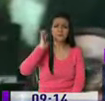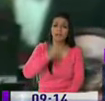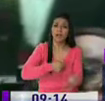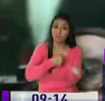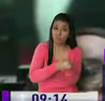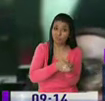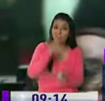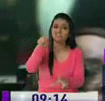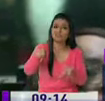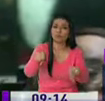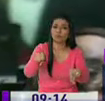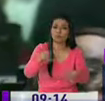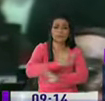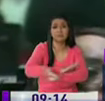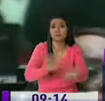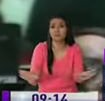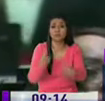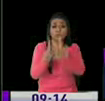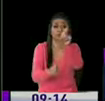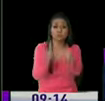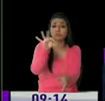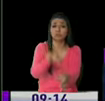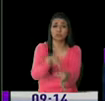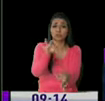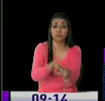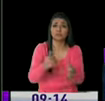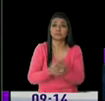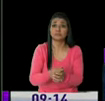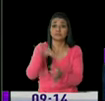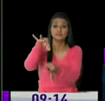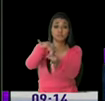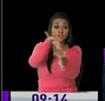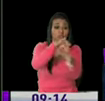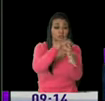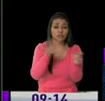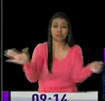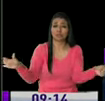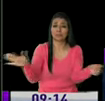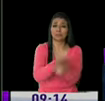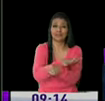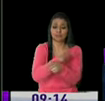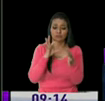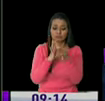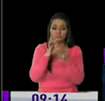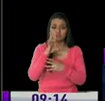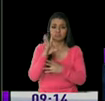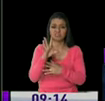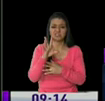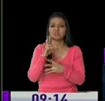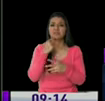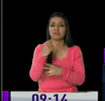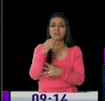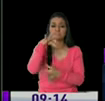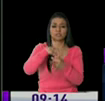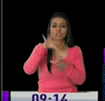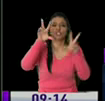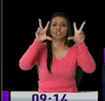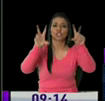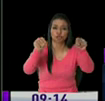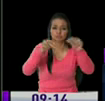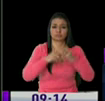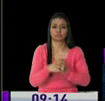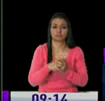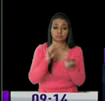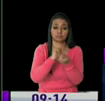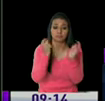popular o no apoyamos la consulta popular. Y ya en la votación casi la totalidad de la bancada oficialista se opuso, votó no y el cambio